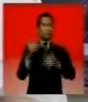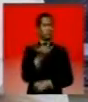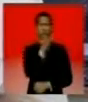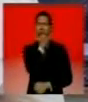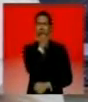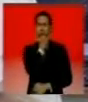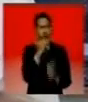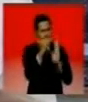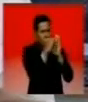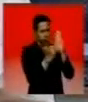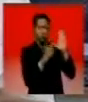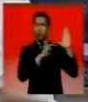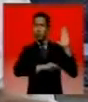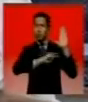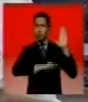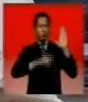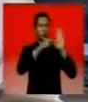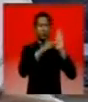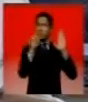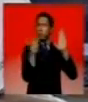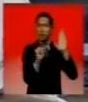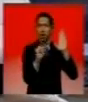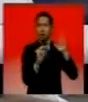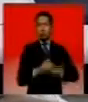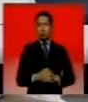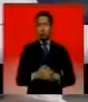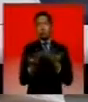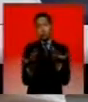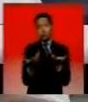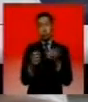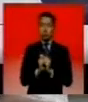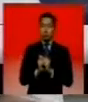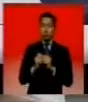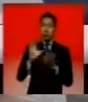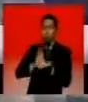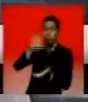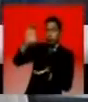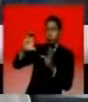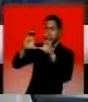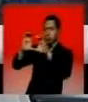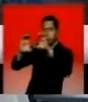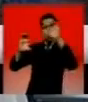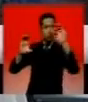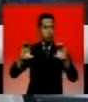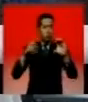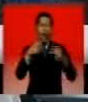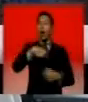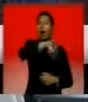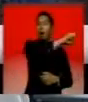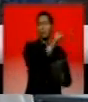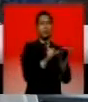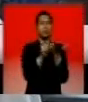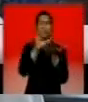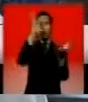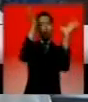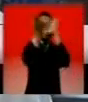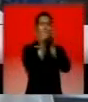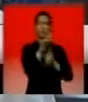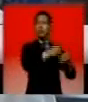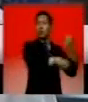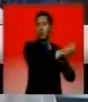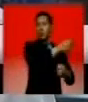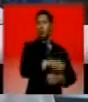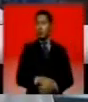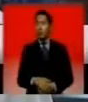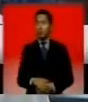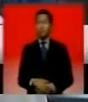el catastro municipal y por tanto esa diferencia hay que devolverla al Ministerio de Ambiente. No, es absolutamente vinculante, tanto lo que dice